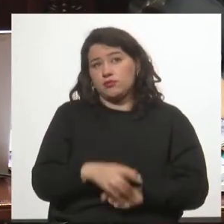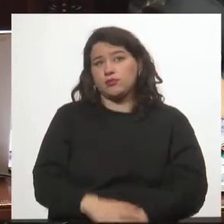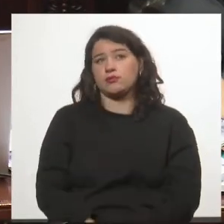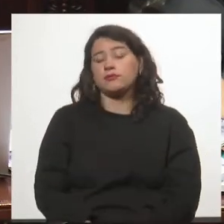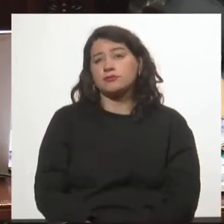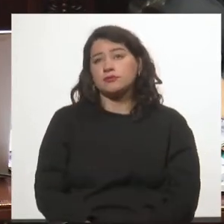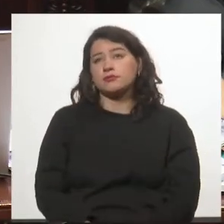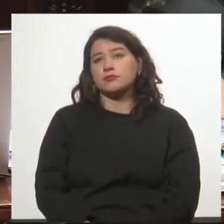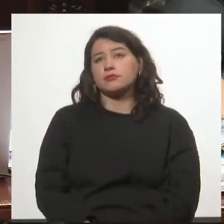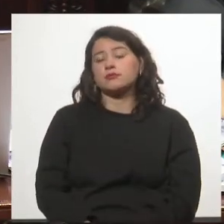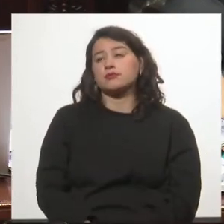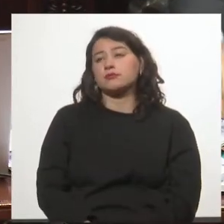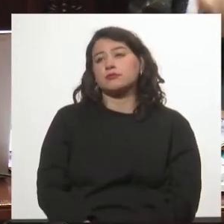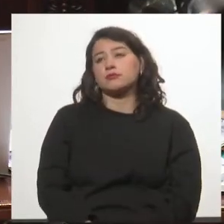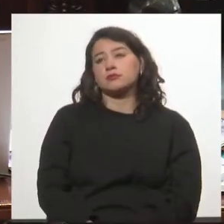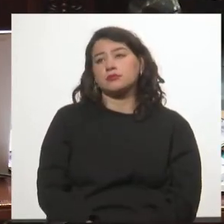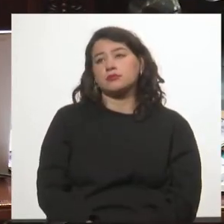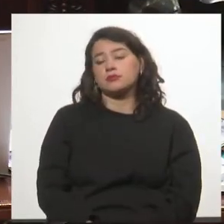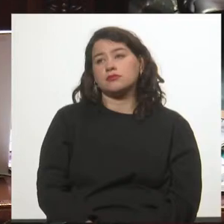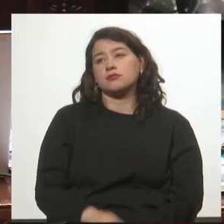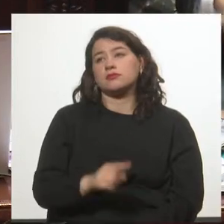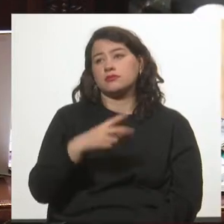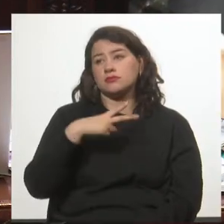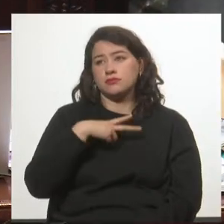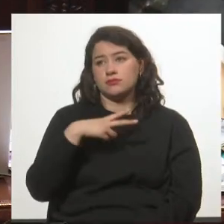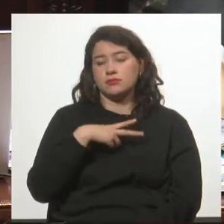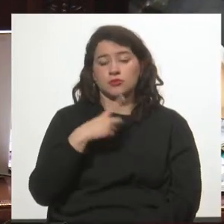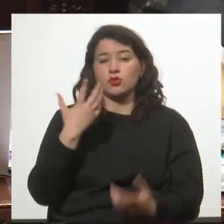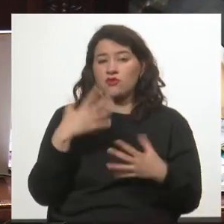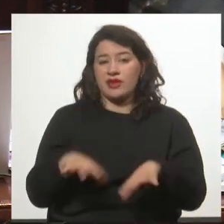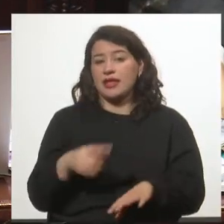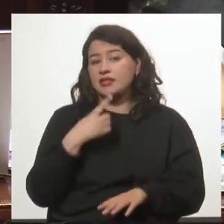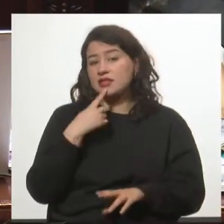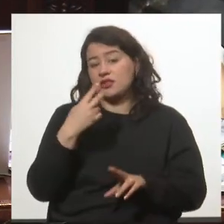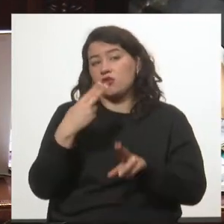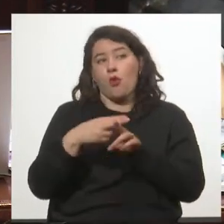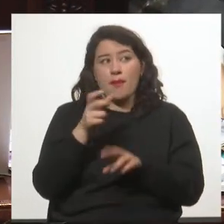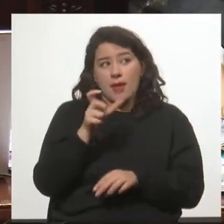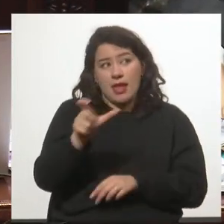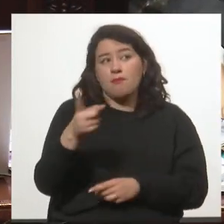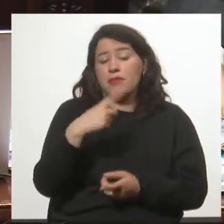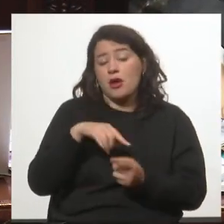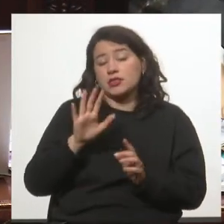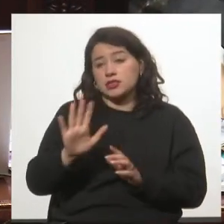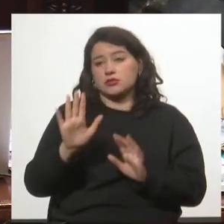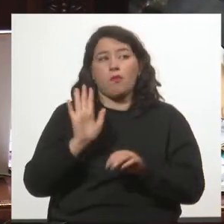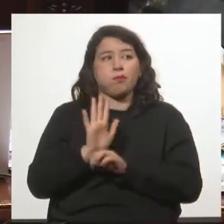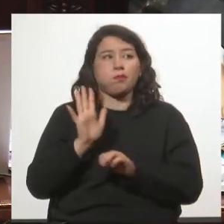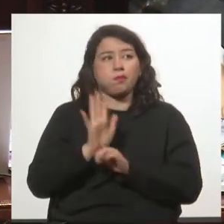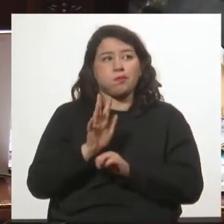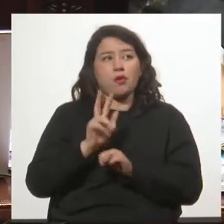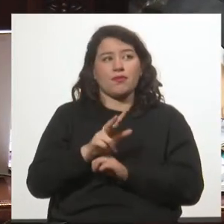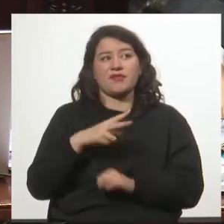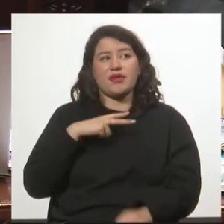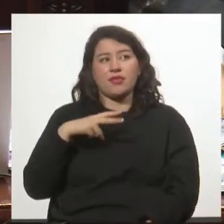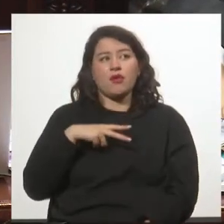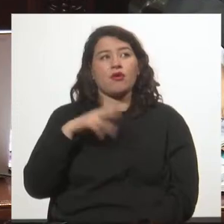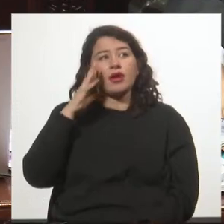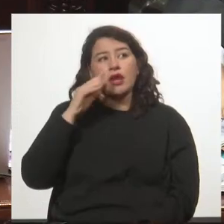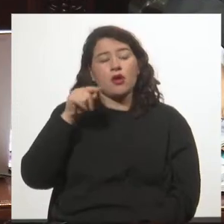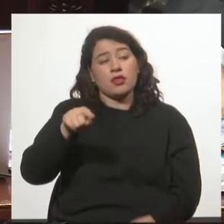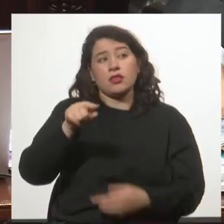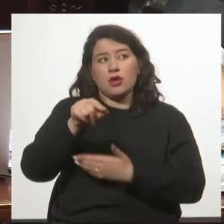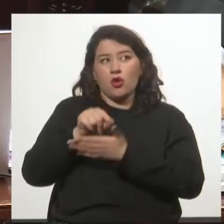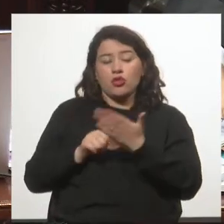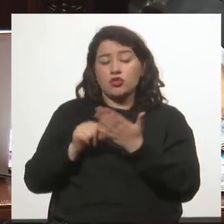esto es una privatización que quizás no osa decir su nombre pero lo es y en particular creo que este contrato de